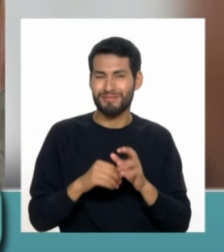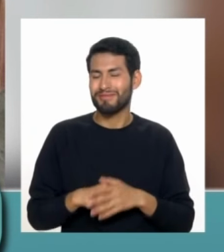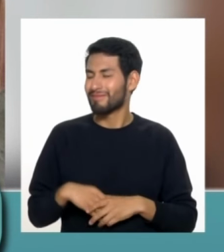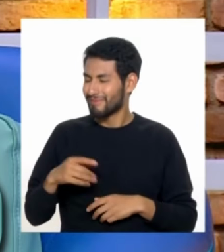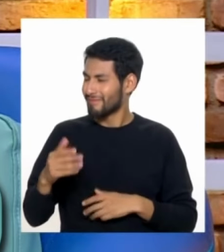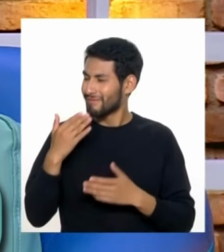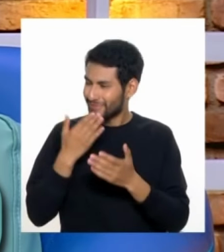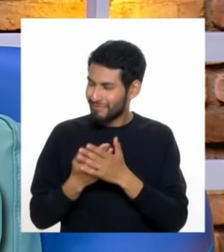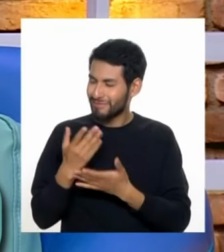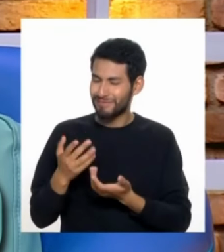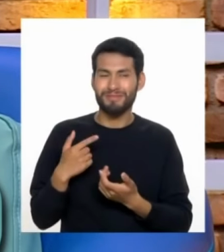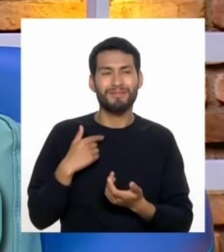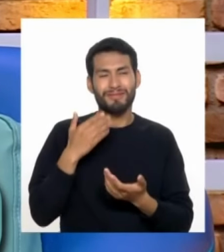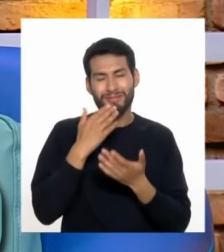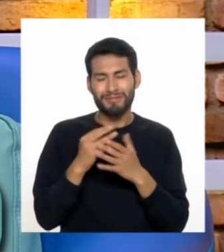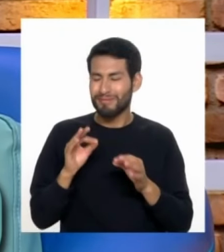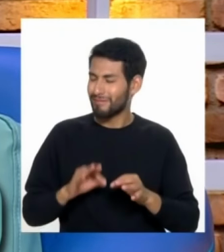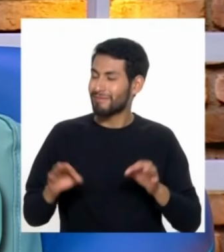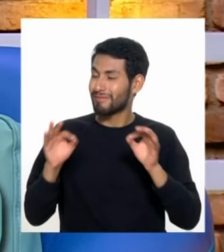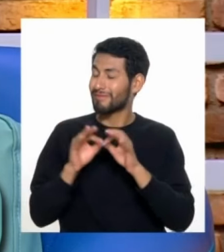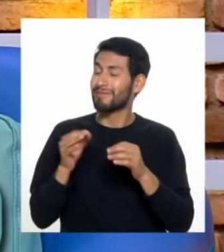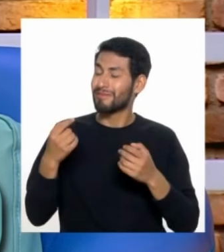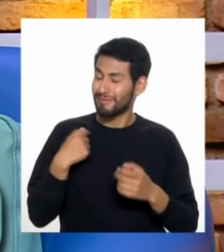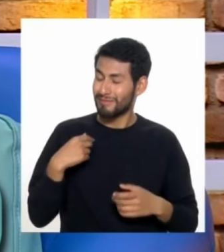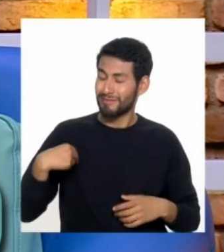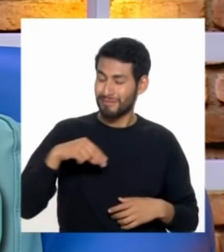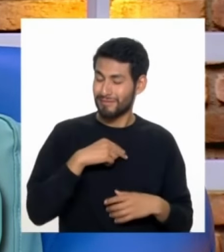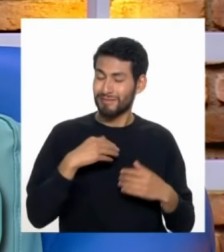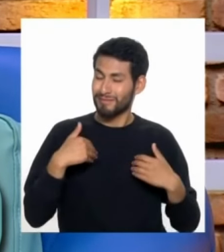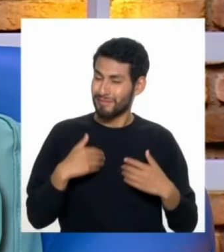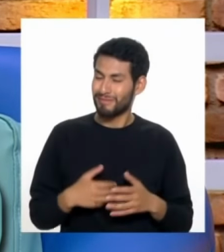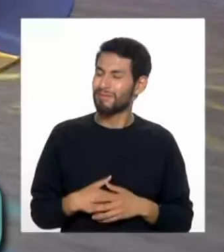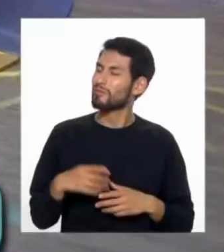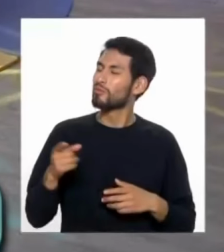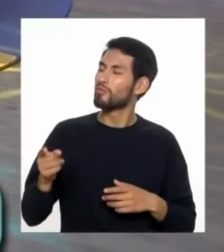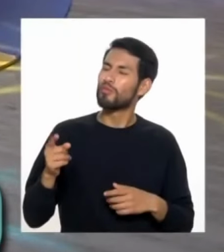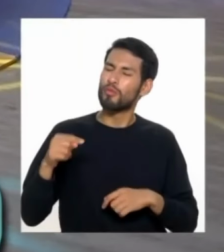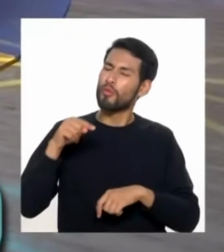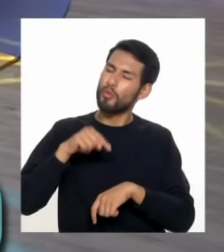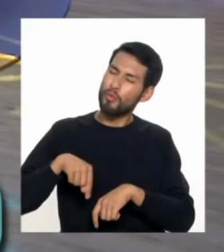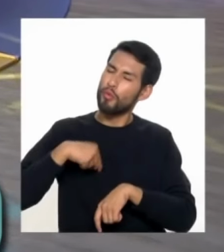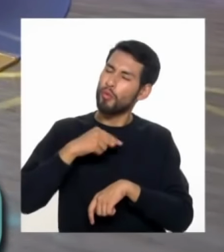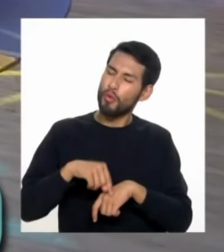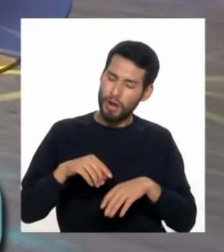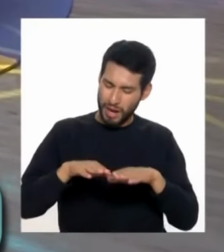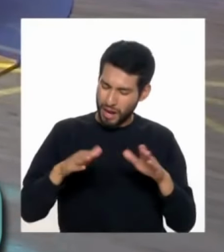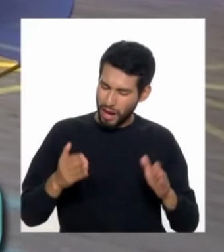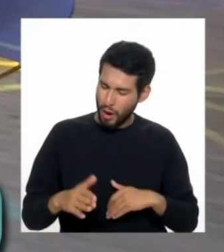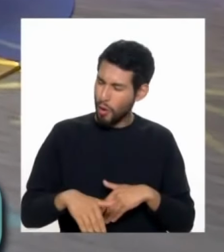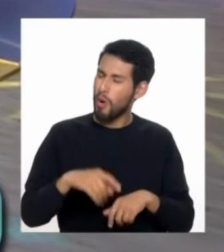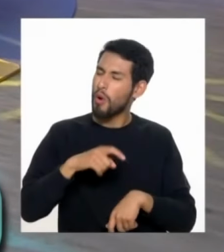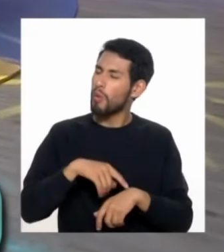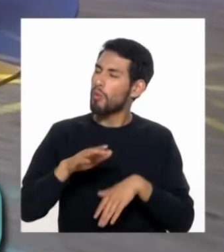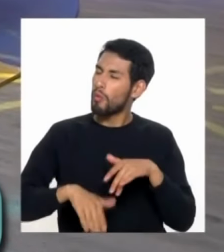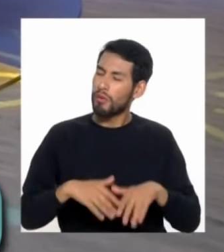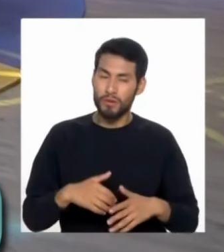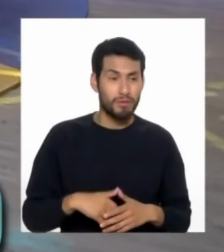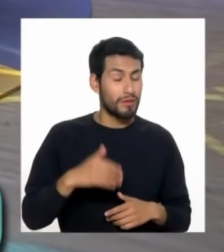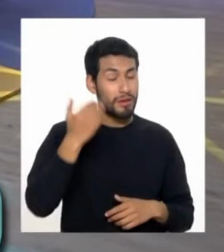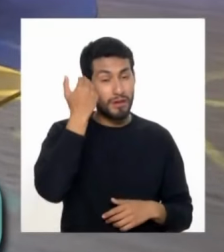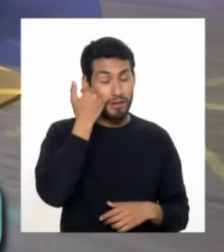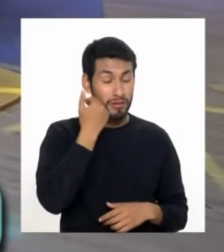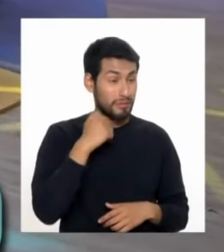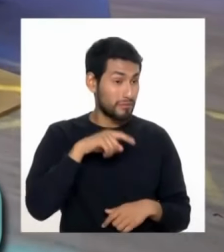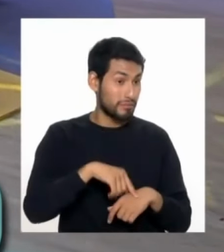que eso es la fortuna más importante que nosotros podemos tener. ¿Cuánto te demora hacer un cajón? Antiguamente, como